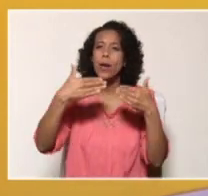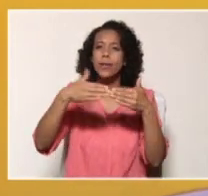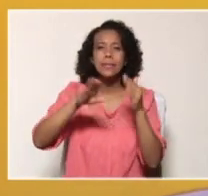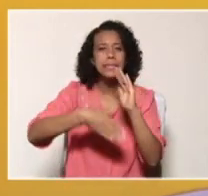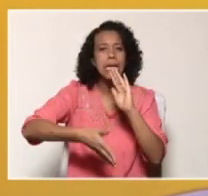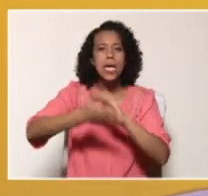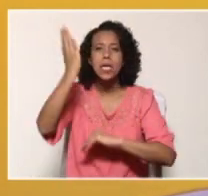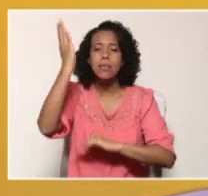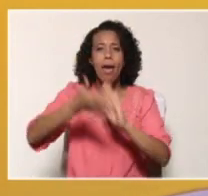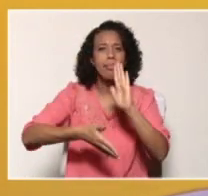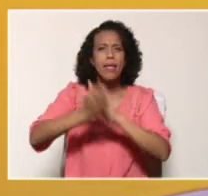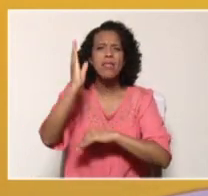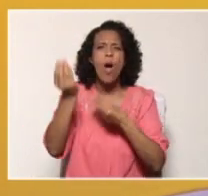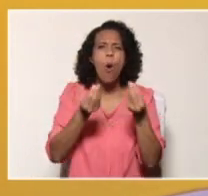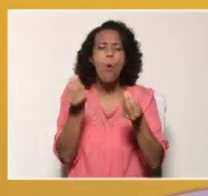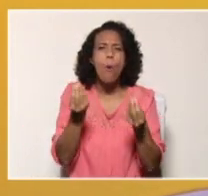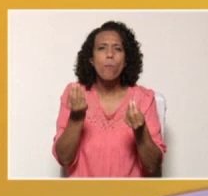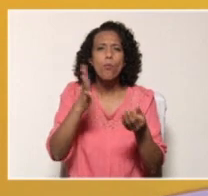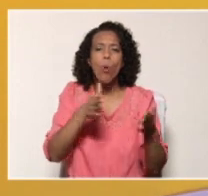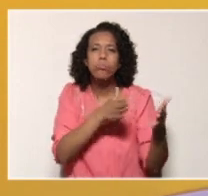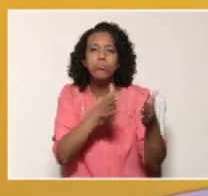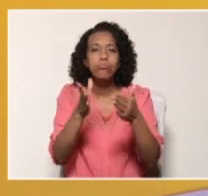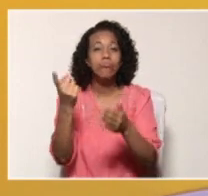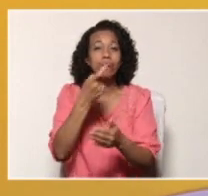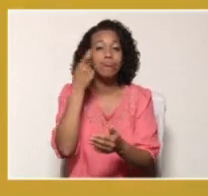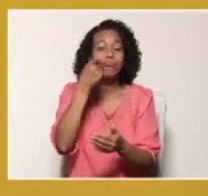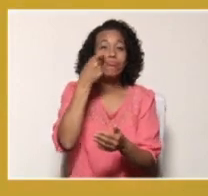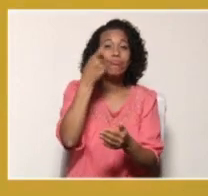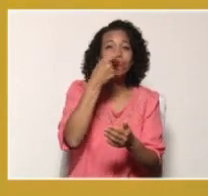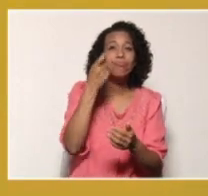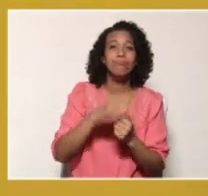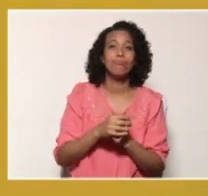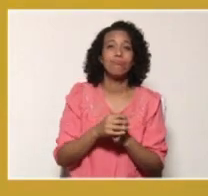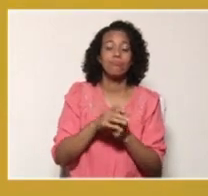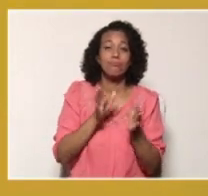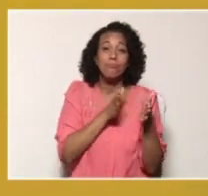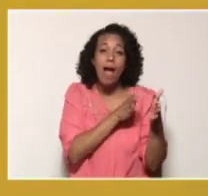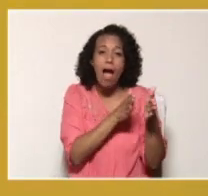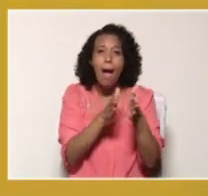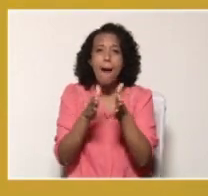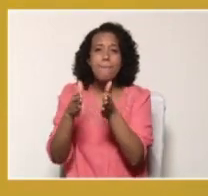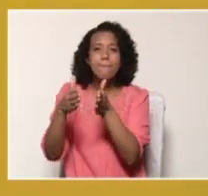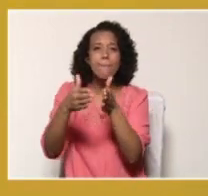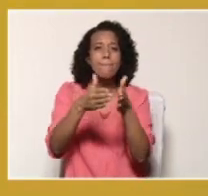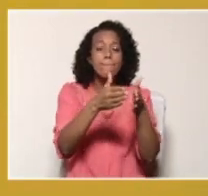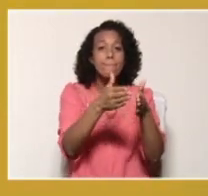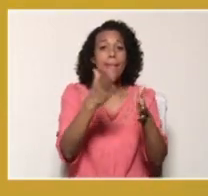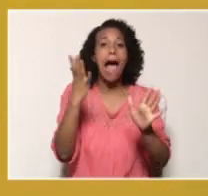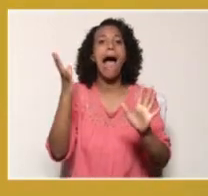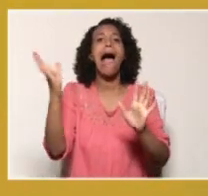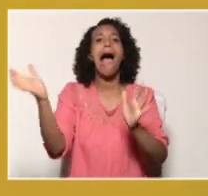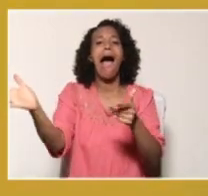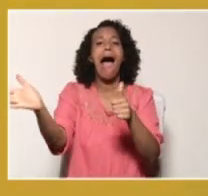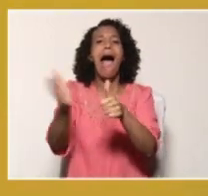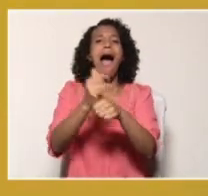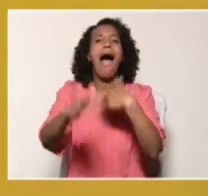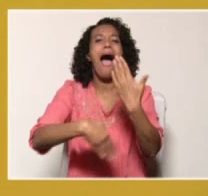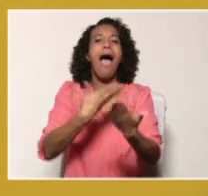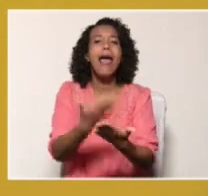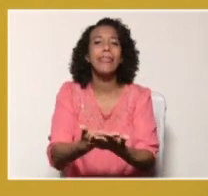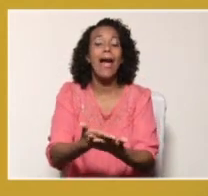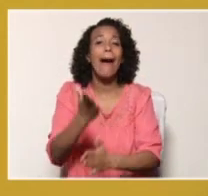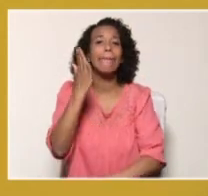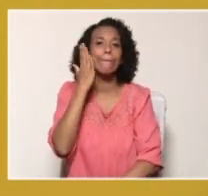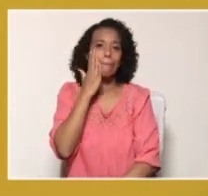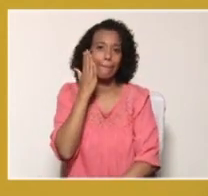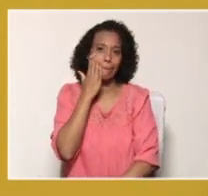Aquí está. Y vamos a ir buscando los caminos para poder llegar ¿a dónde? A la